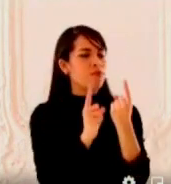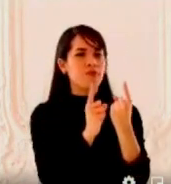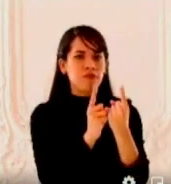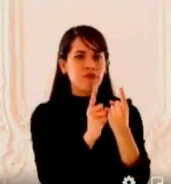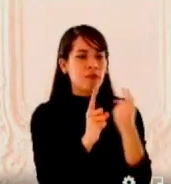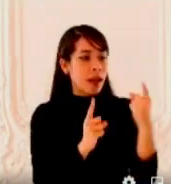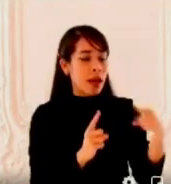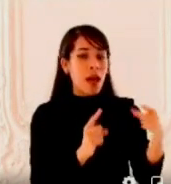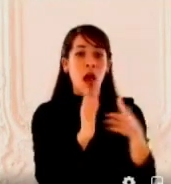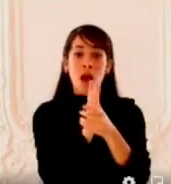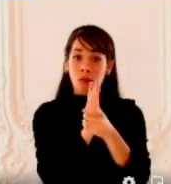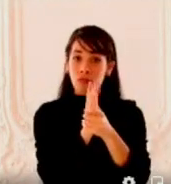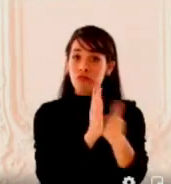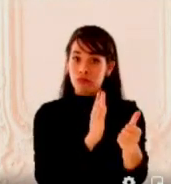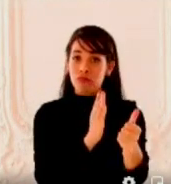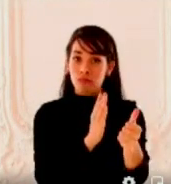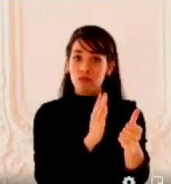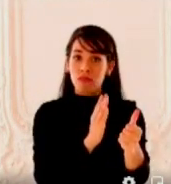cabo esa labor,